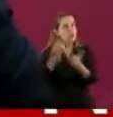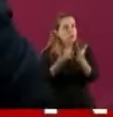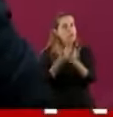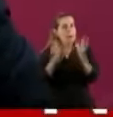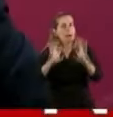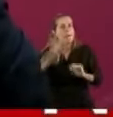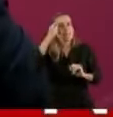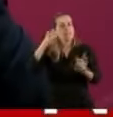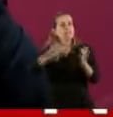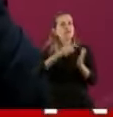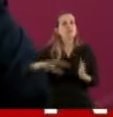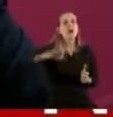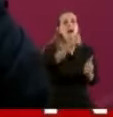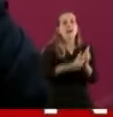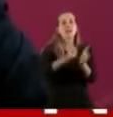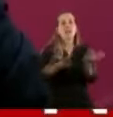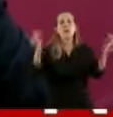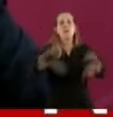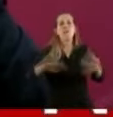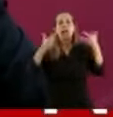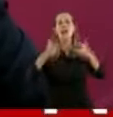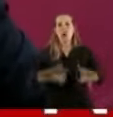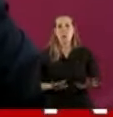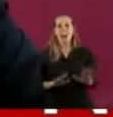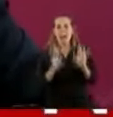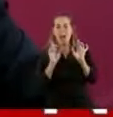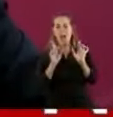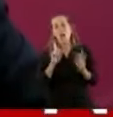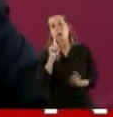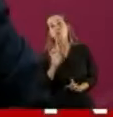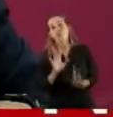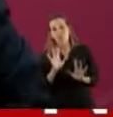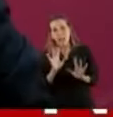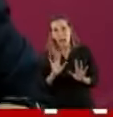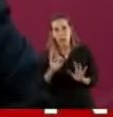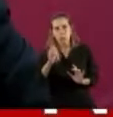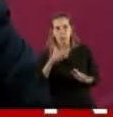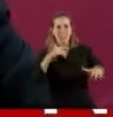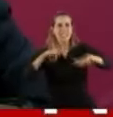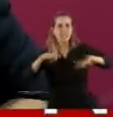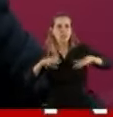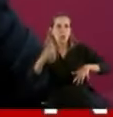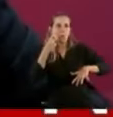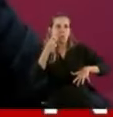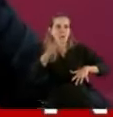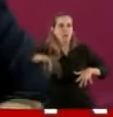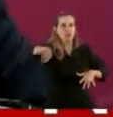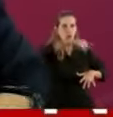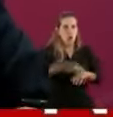pueda normalizar la ciudad con la prudencia que amerita la situación que estamos viviendo.